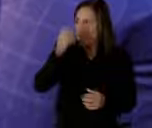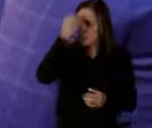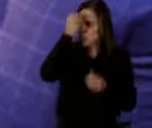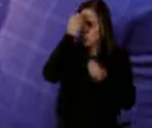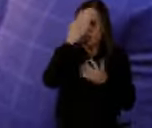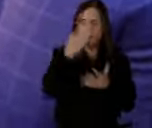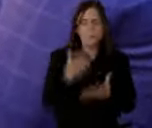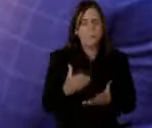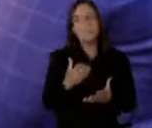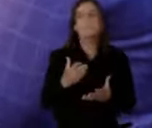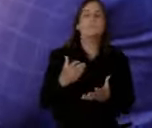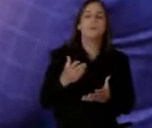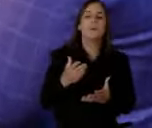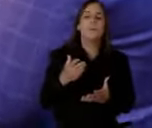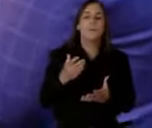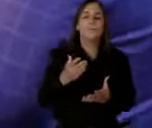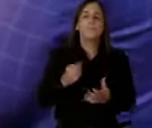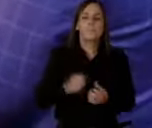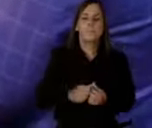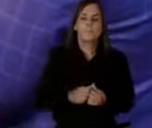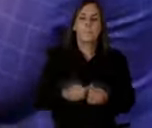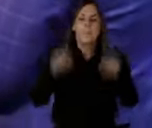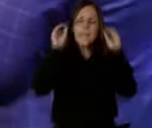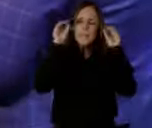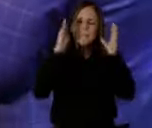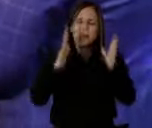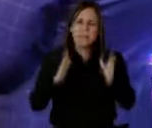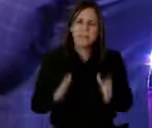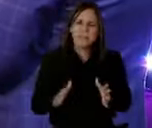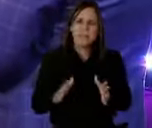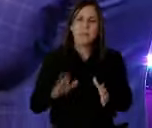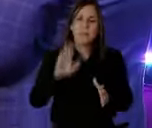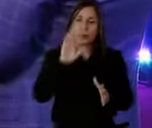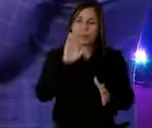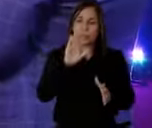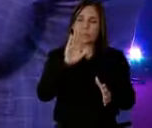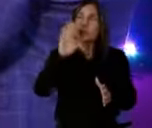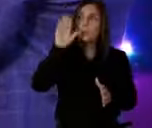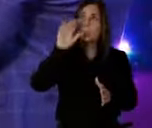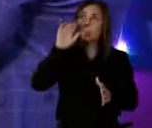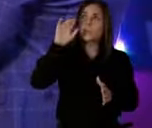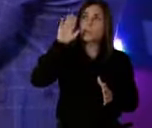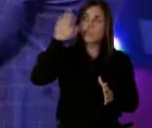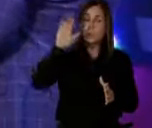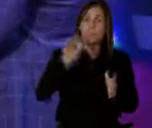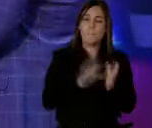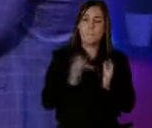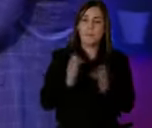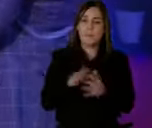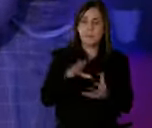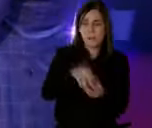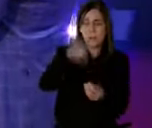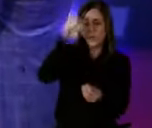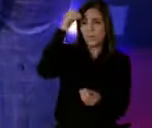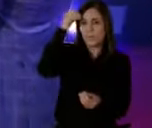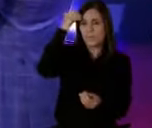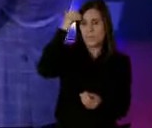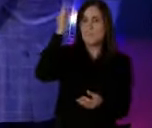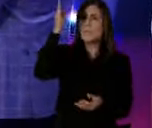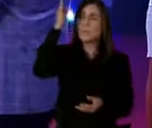ellos puedan modelar la vida cristiana, no solamente hablarla, sino modelarla en acciones, en ejemplos, para que estas niñas te conozcan